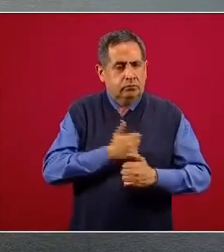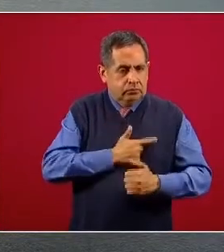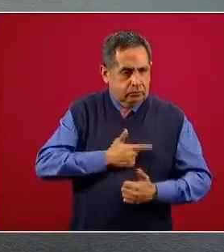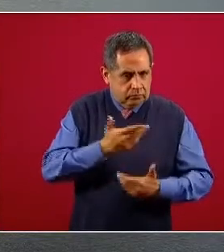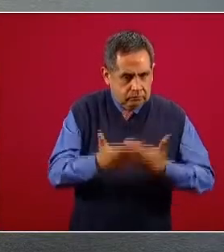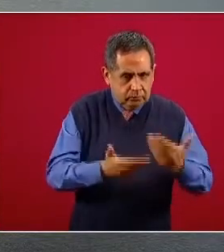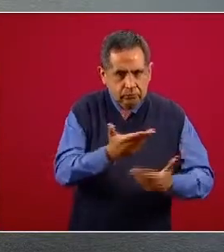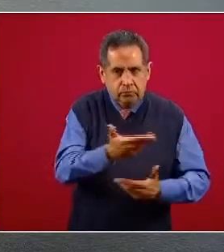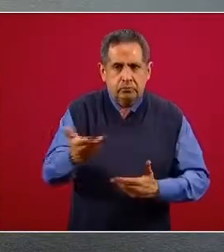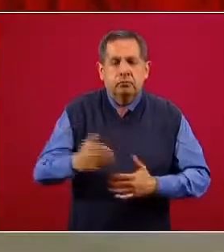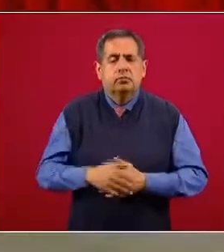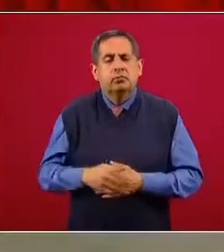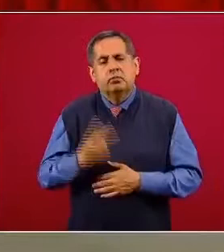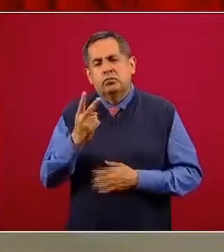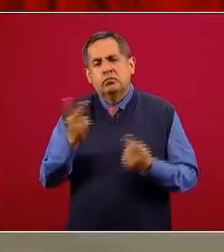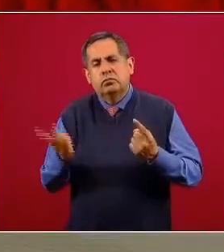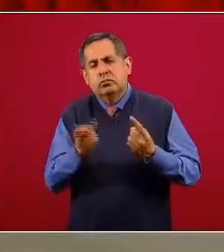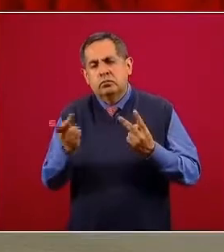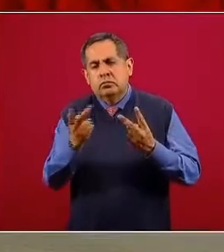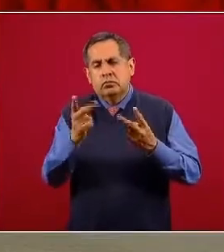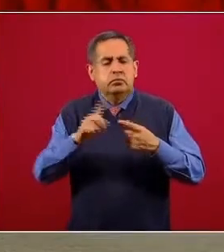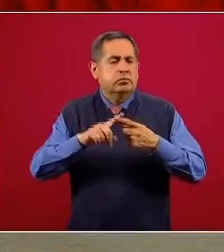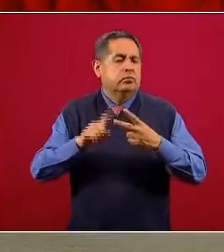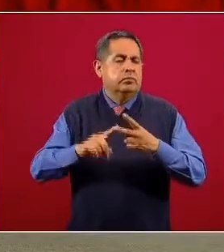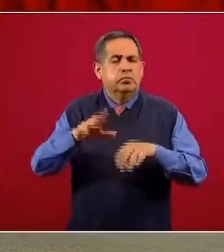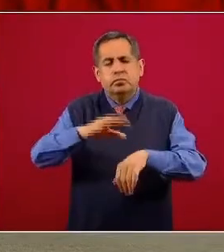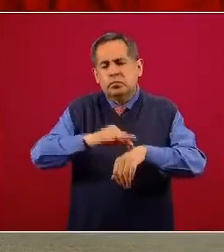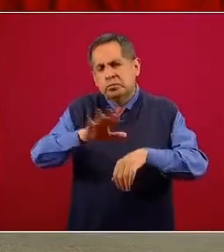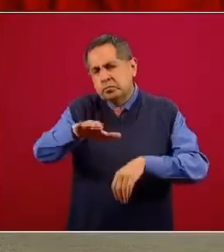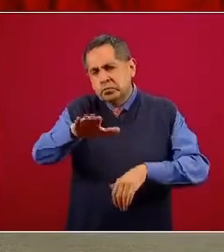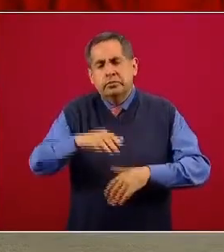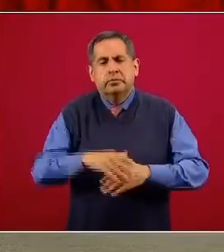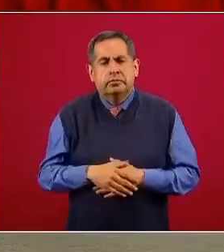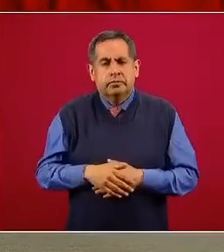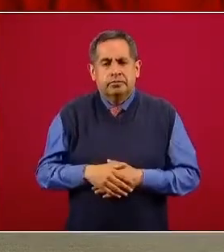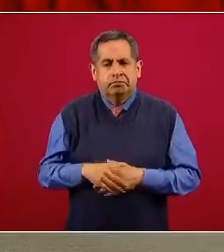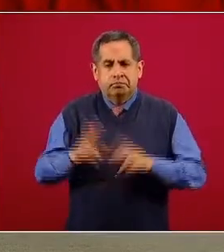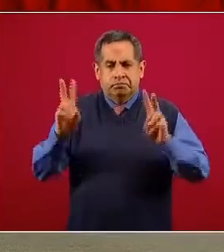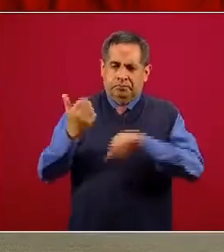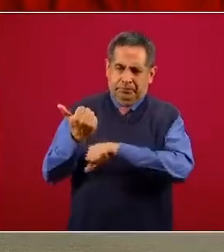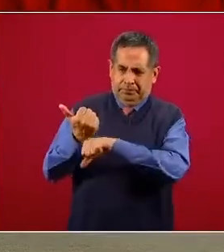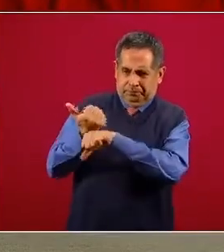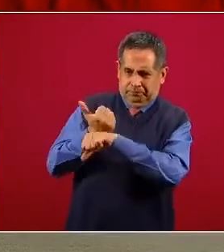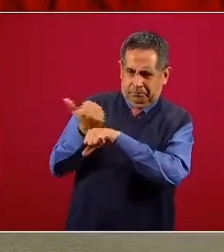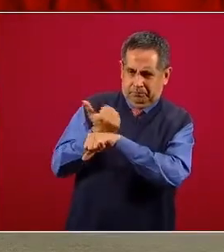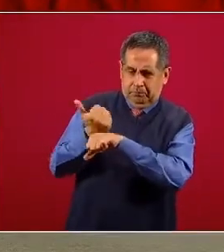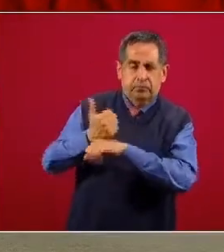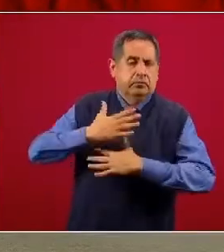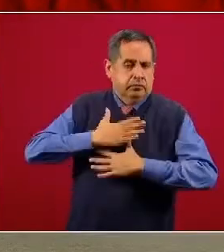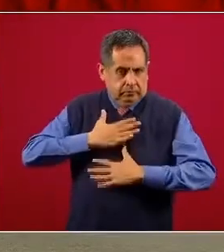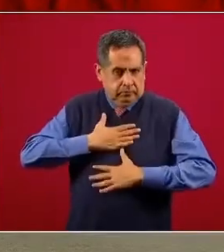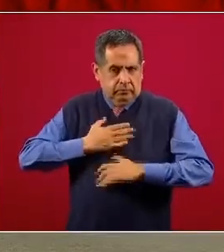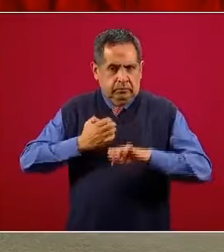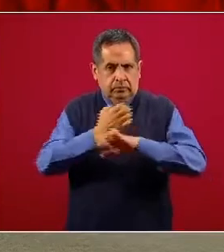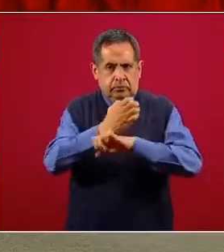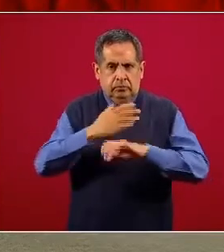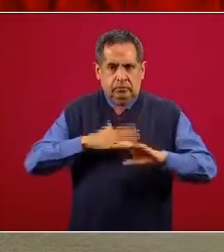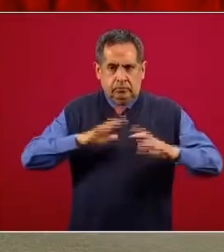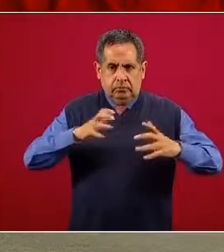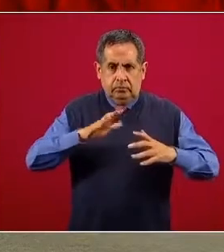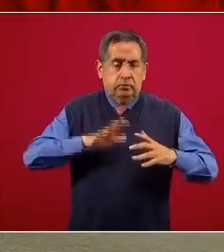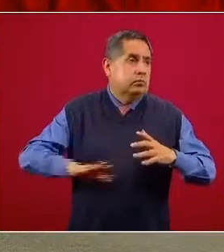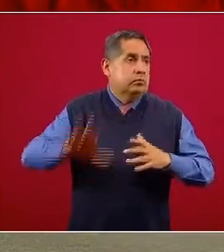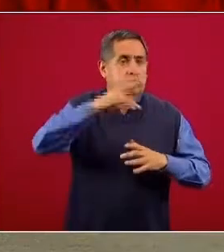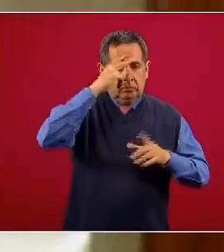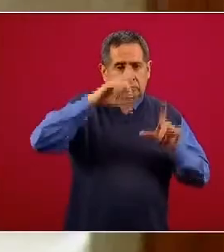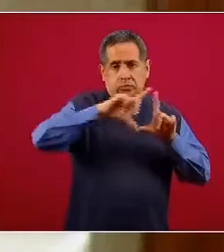saludarlos. Un par de preguntas, doctor. El amarillo. Mi estado y una gran porción de la